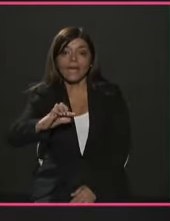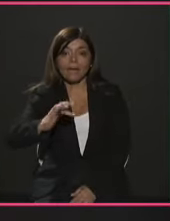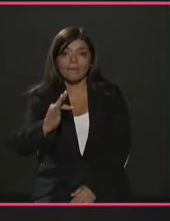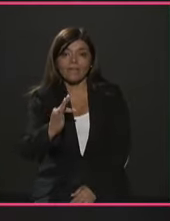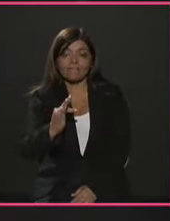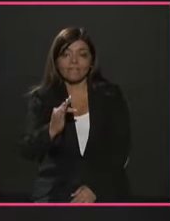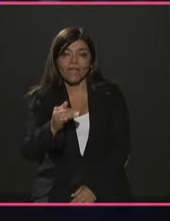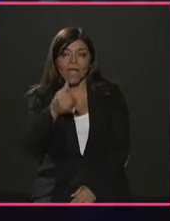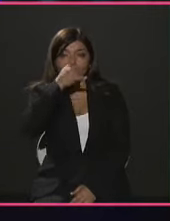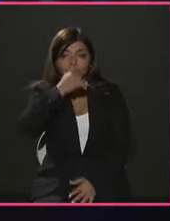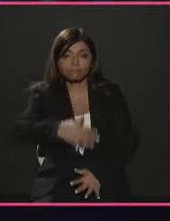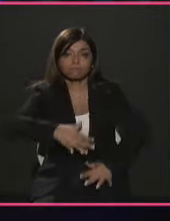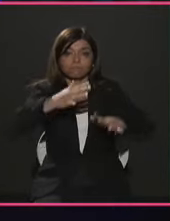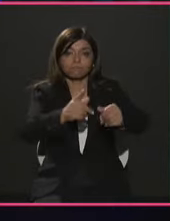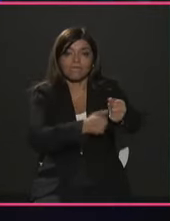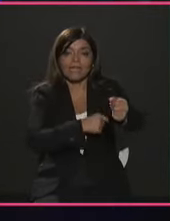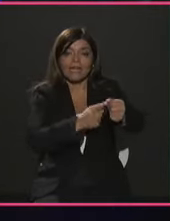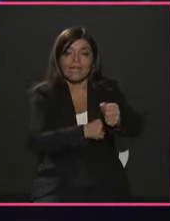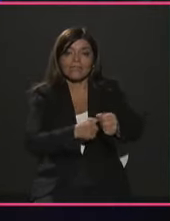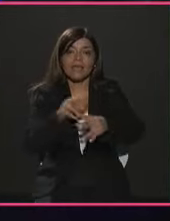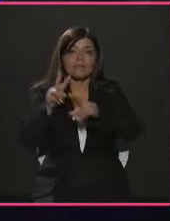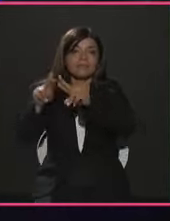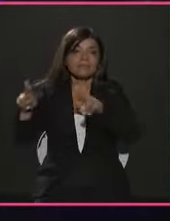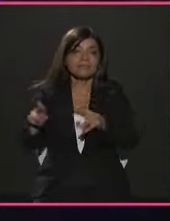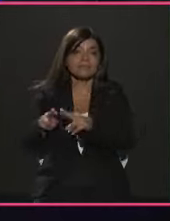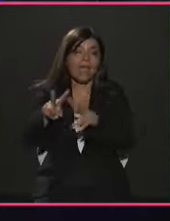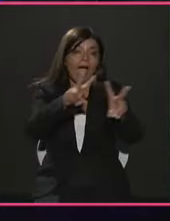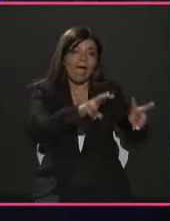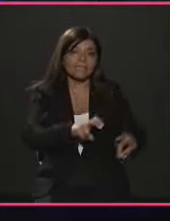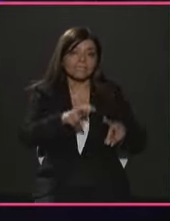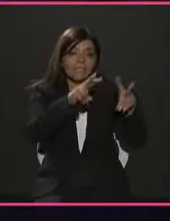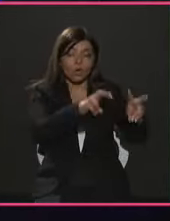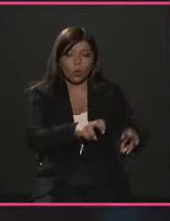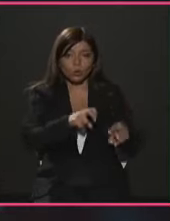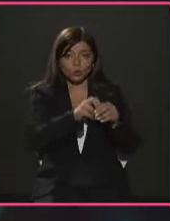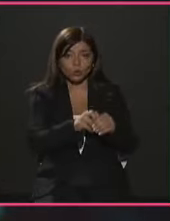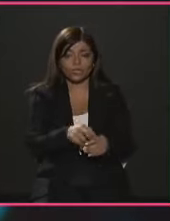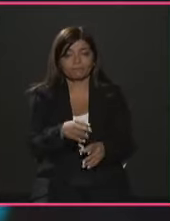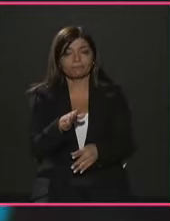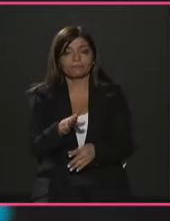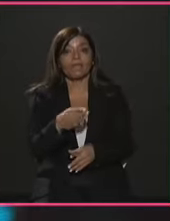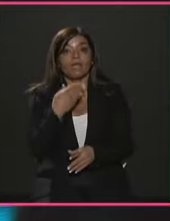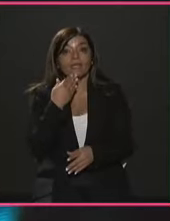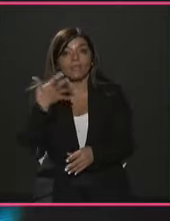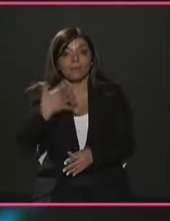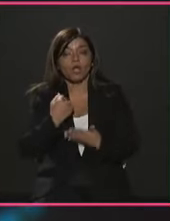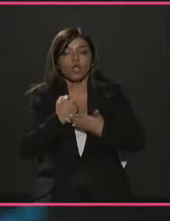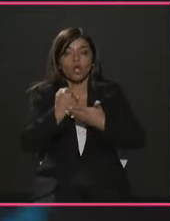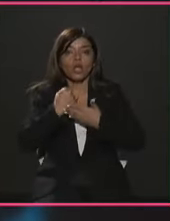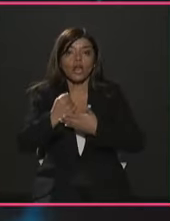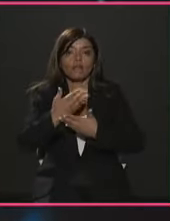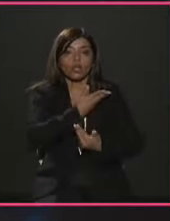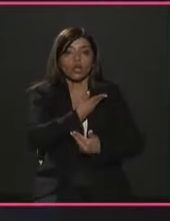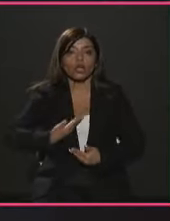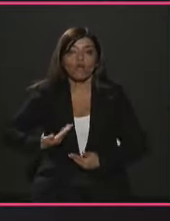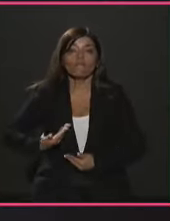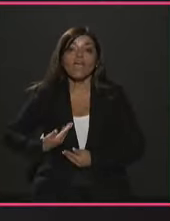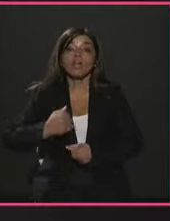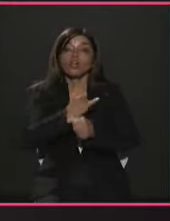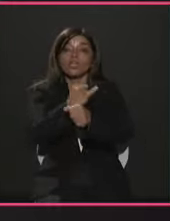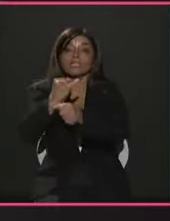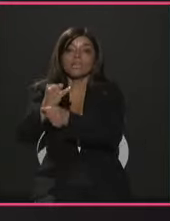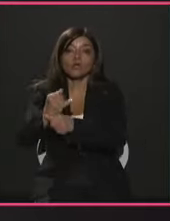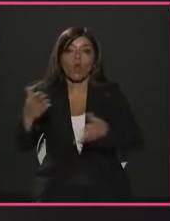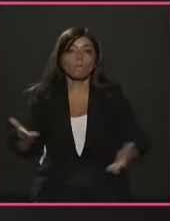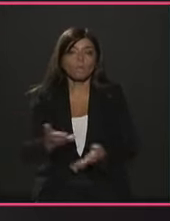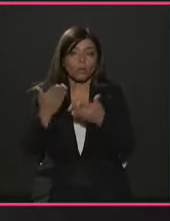emisiones en energía desecho y agricultura además fundamental también colabora constantemente con gobiernos y entidades para promover